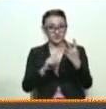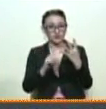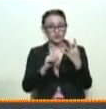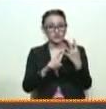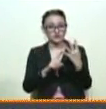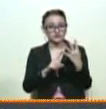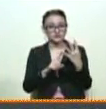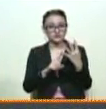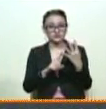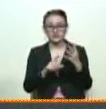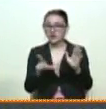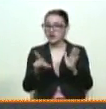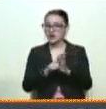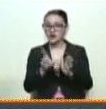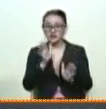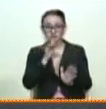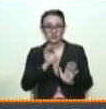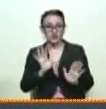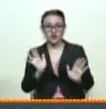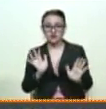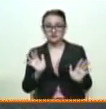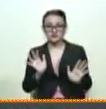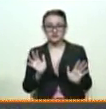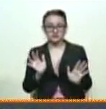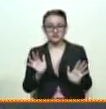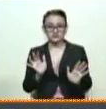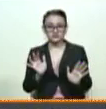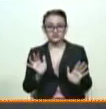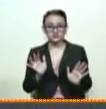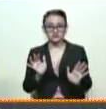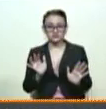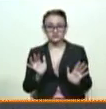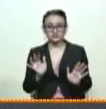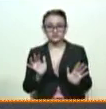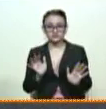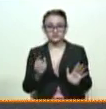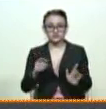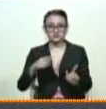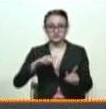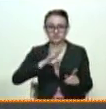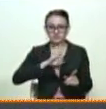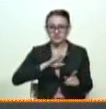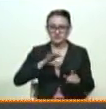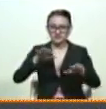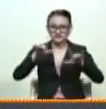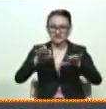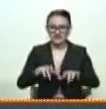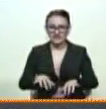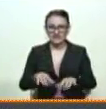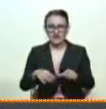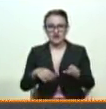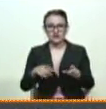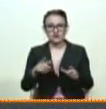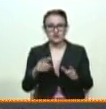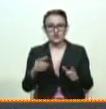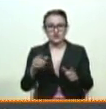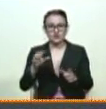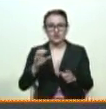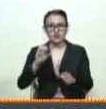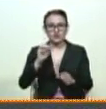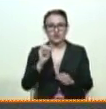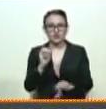las ilegales y alevosas acciones emprendidas por el secretario general de la Organización de los